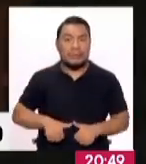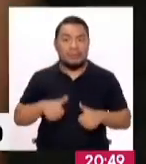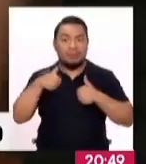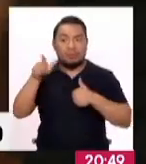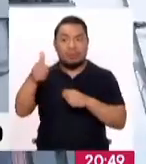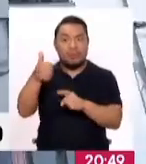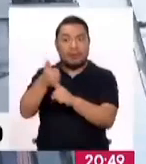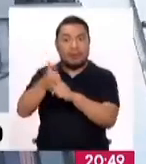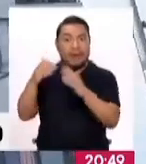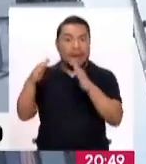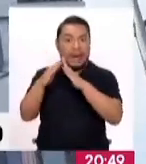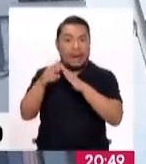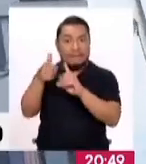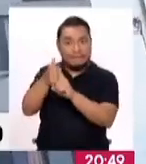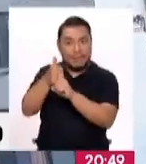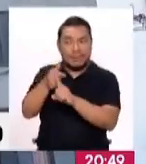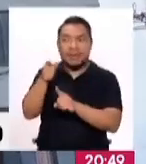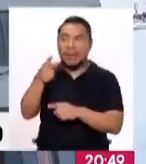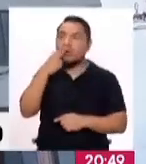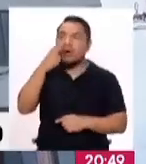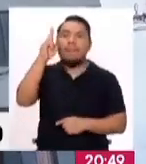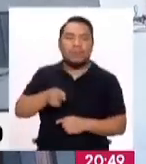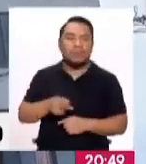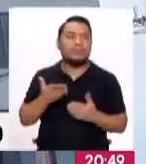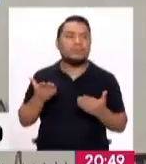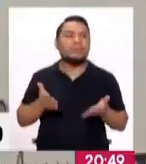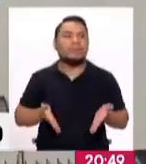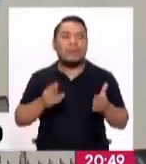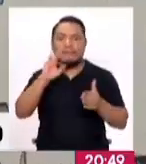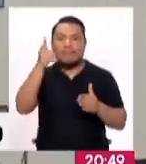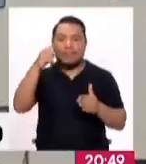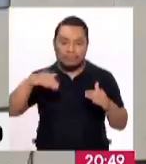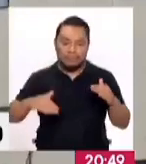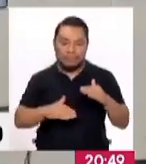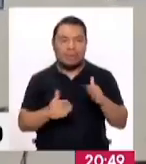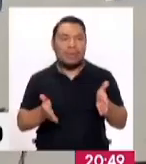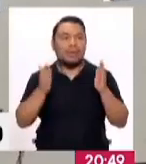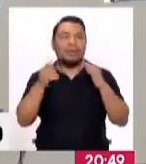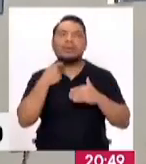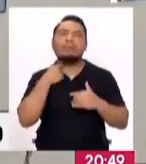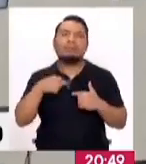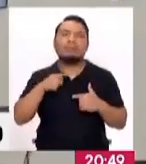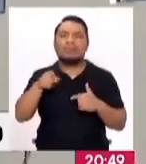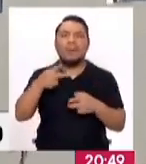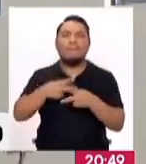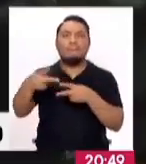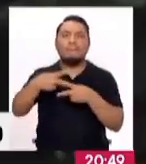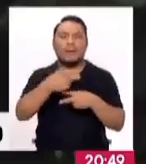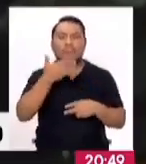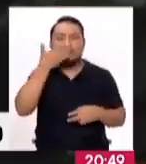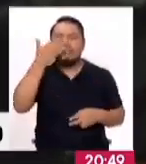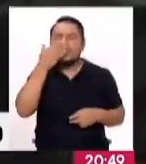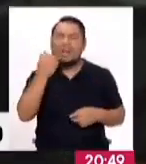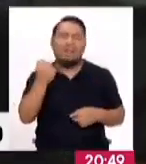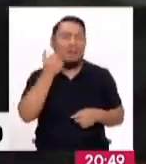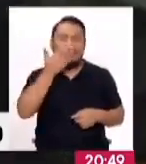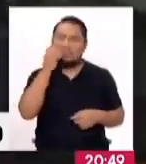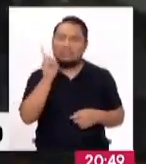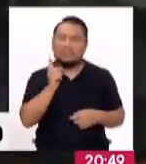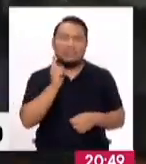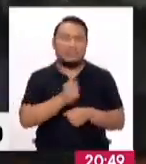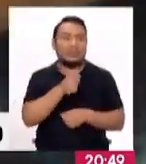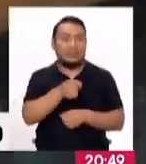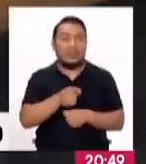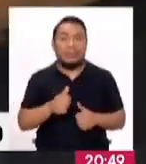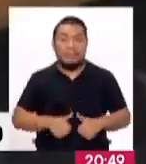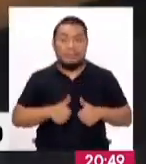edificio fumar en su propio departamento ubicado en el primer piso, a fin de no perjudicar a sus vecinas. Las demandantes viven